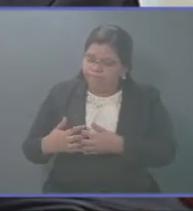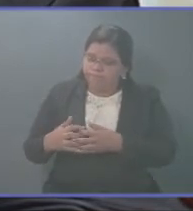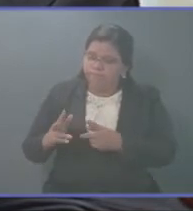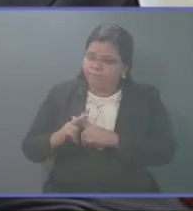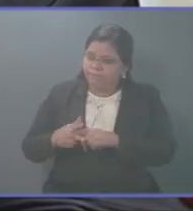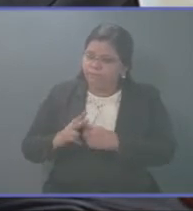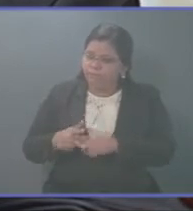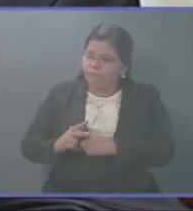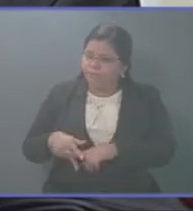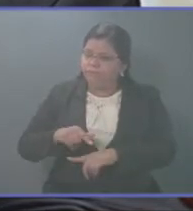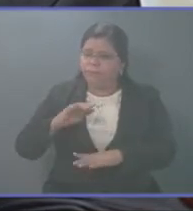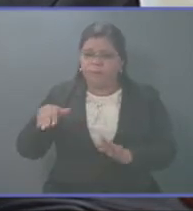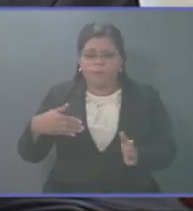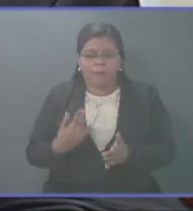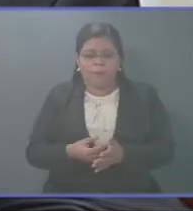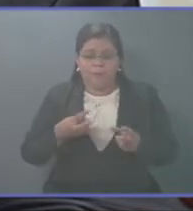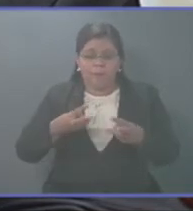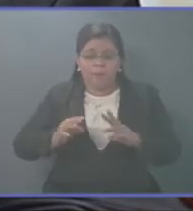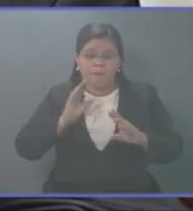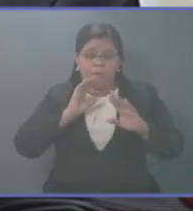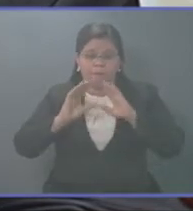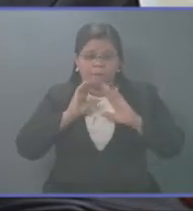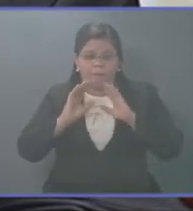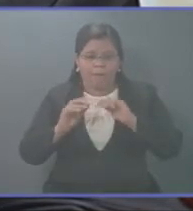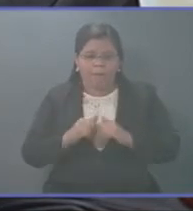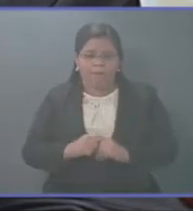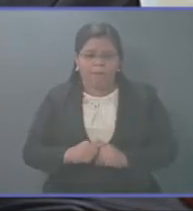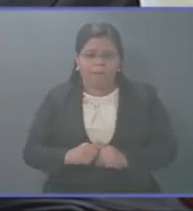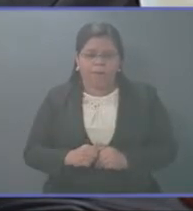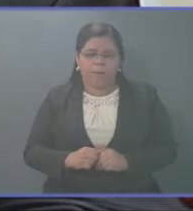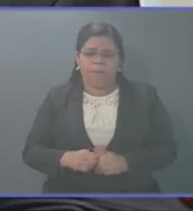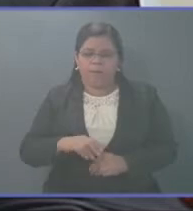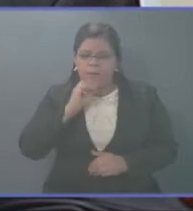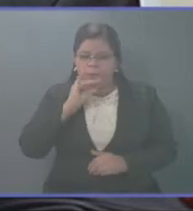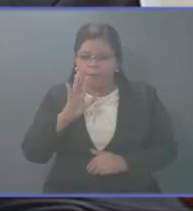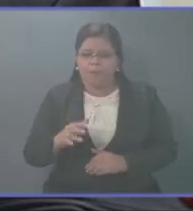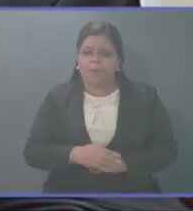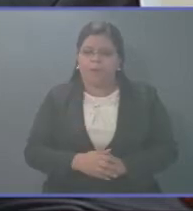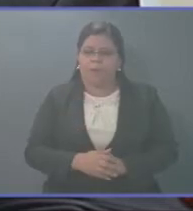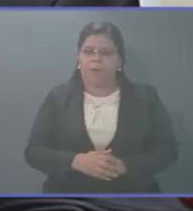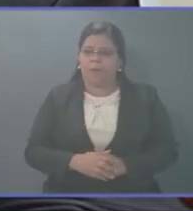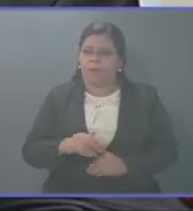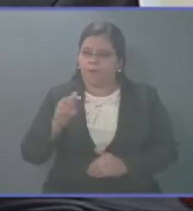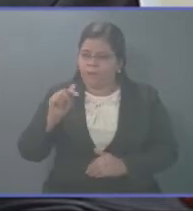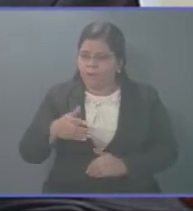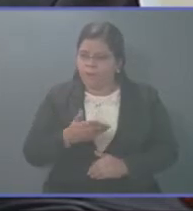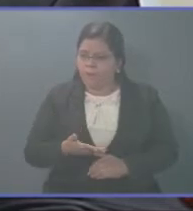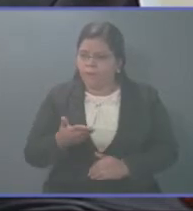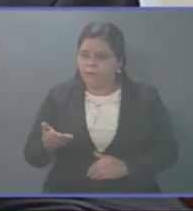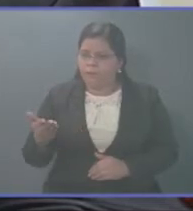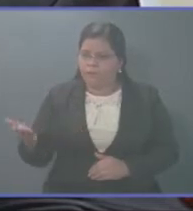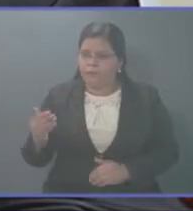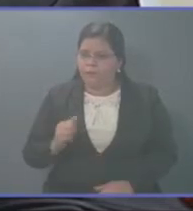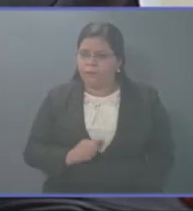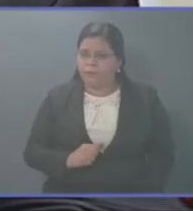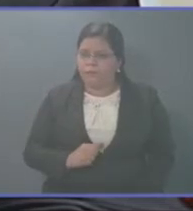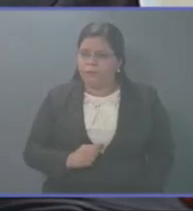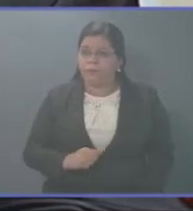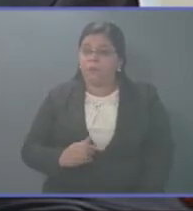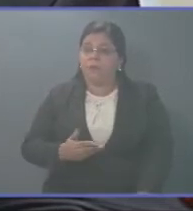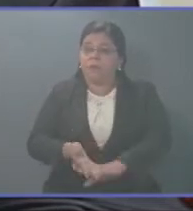Y por todos los medios de comunicación salió dicho acontecimiento. Usted